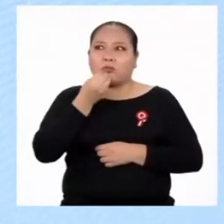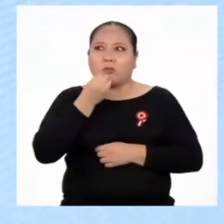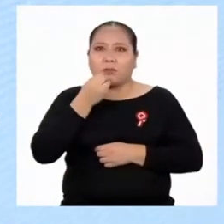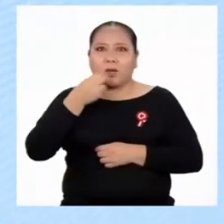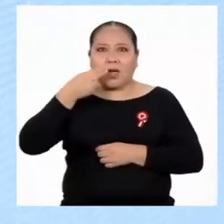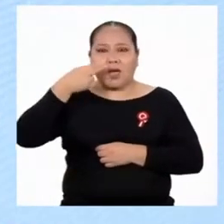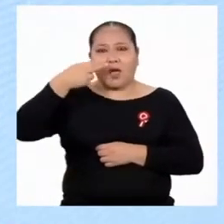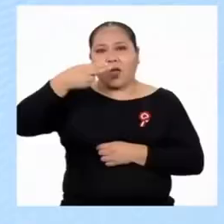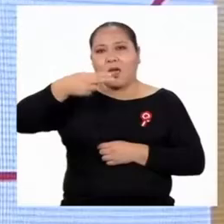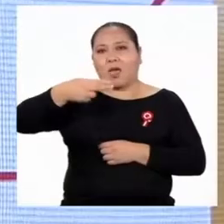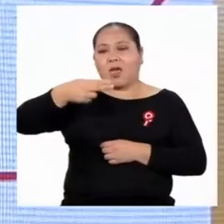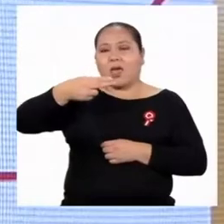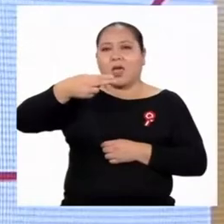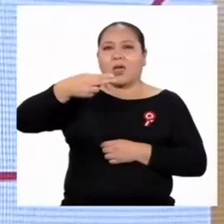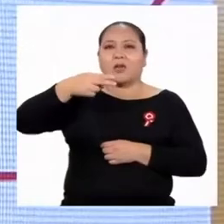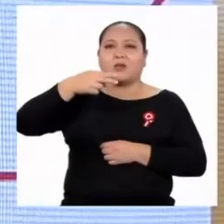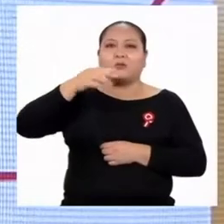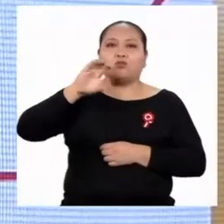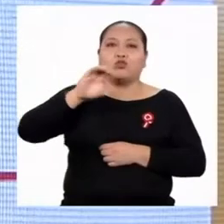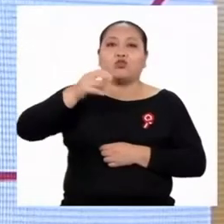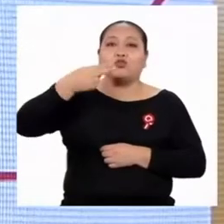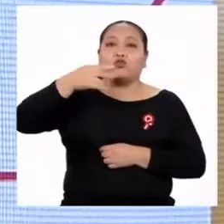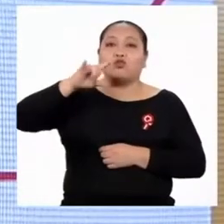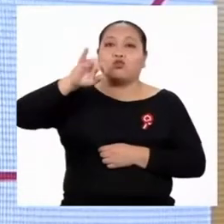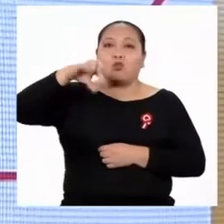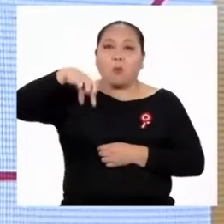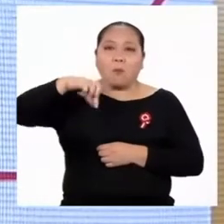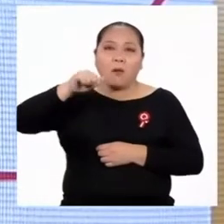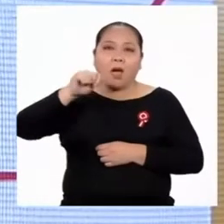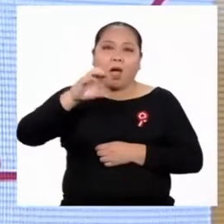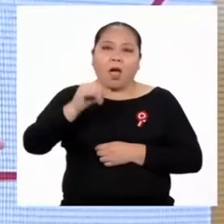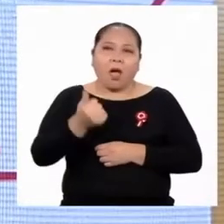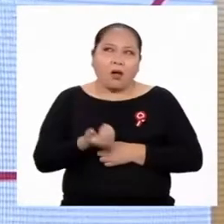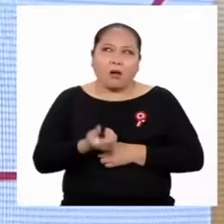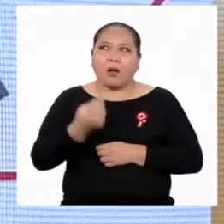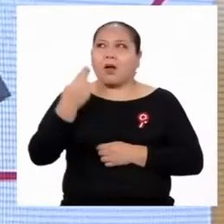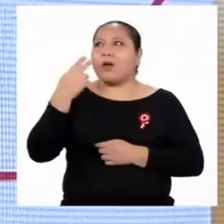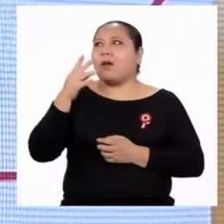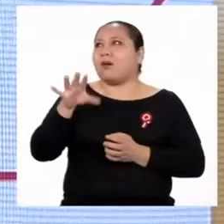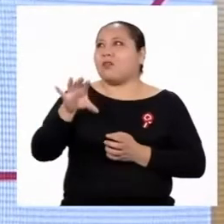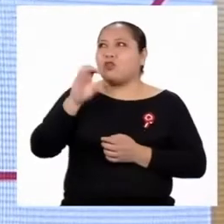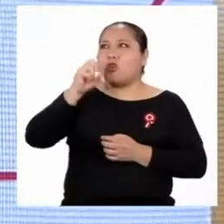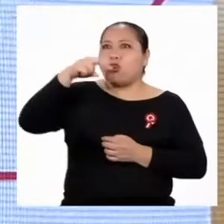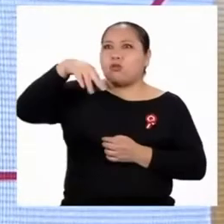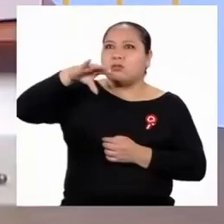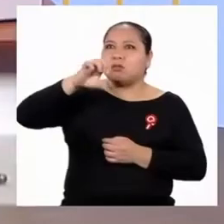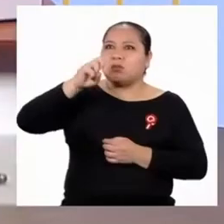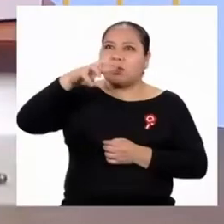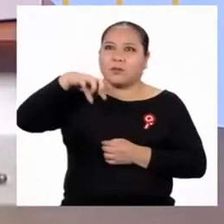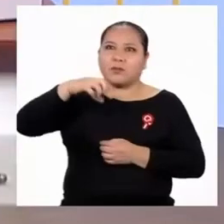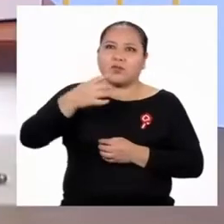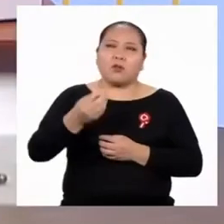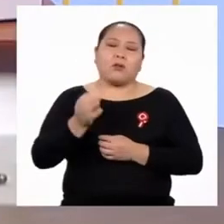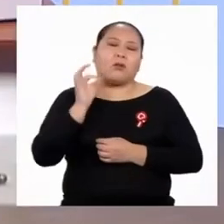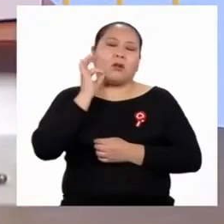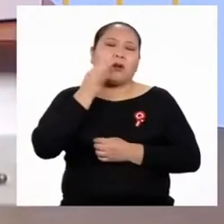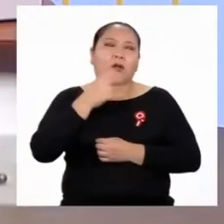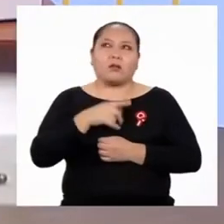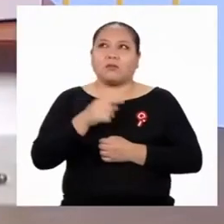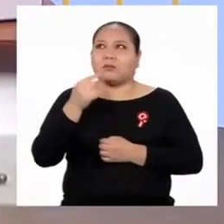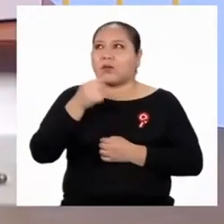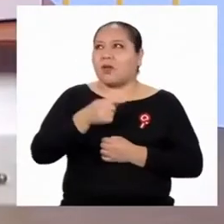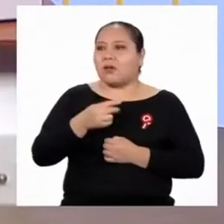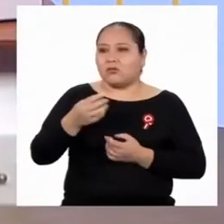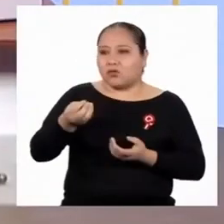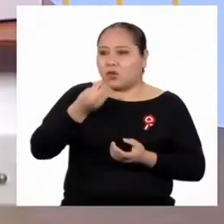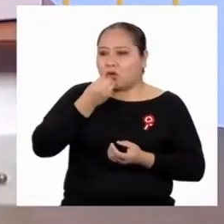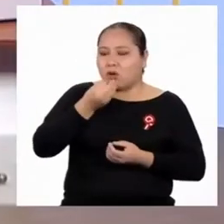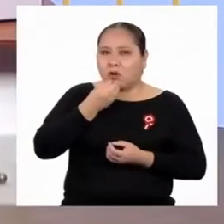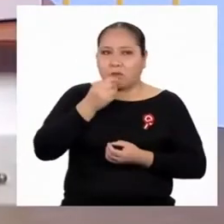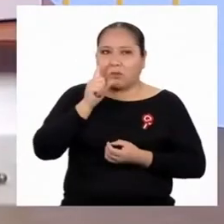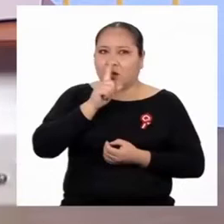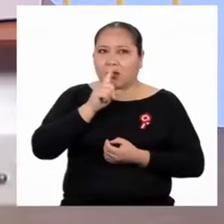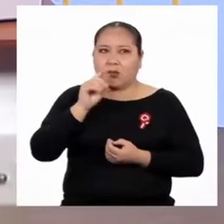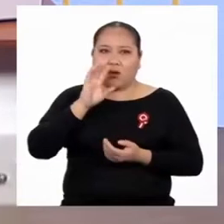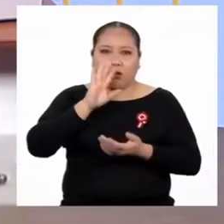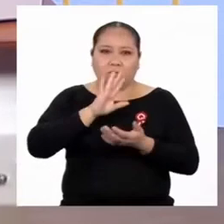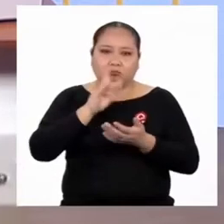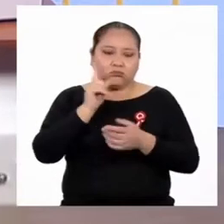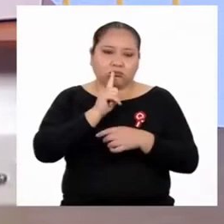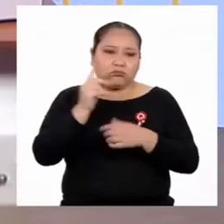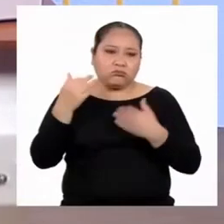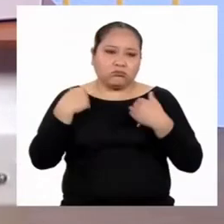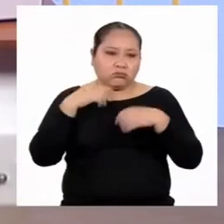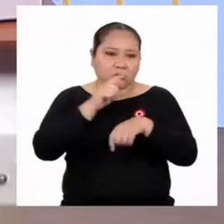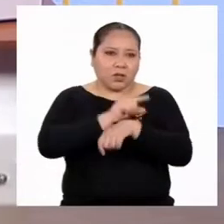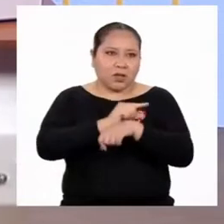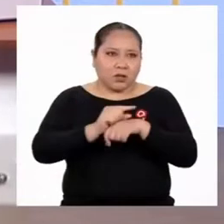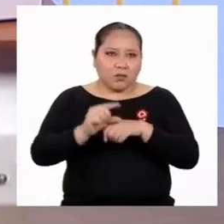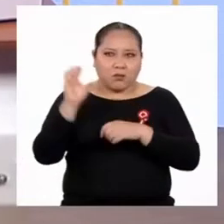y Jauja! ¿Y cómo estás tan segura de que esos platos son sanos? Porque son platos que no tienen nada de grasa.